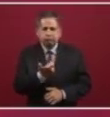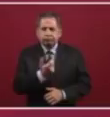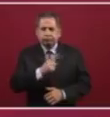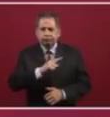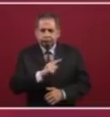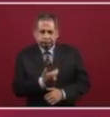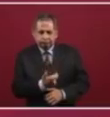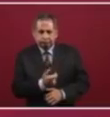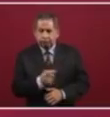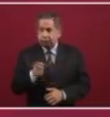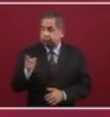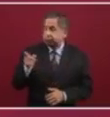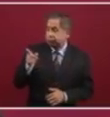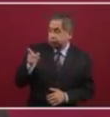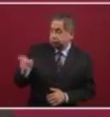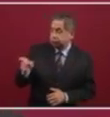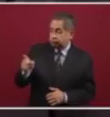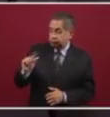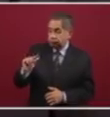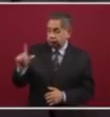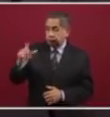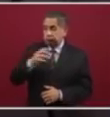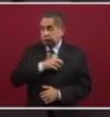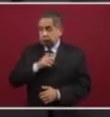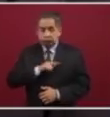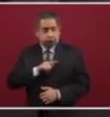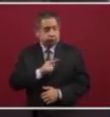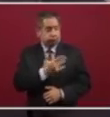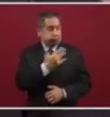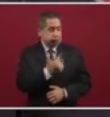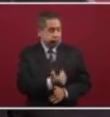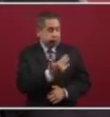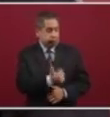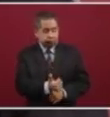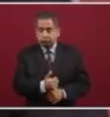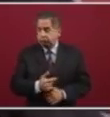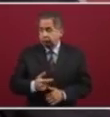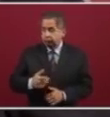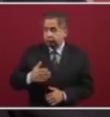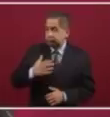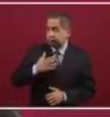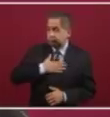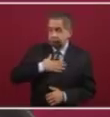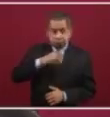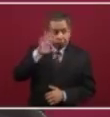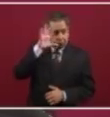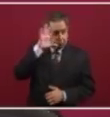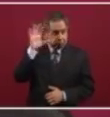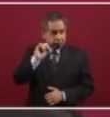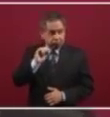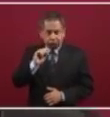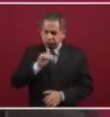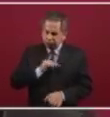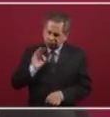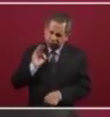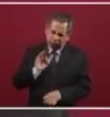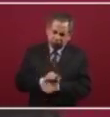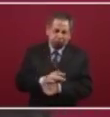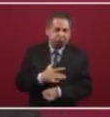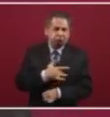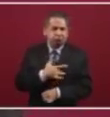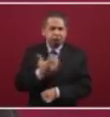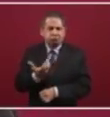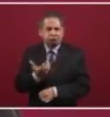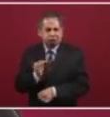oficial un tostón, por mi general Morelos doy todo mi corazón. Algo